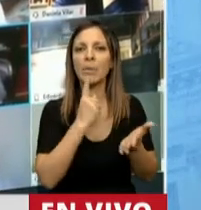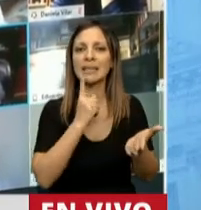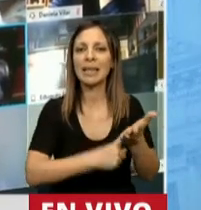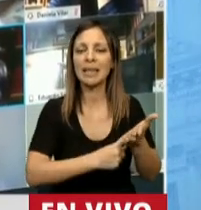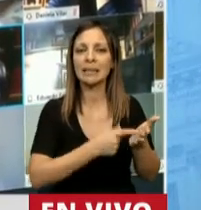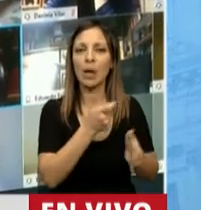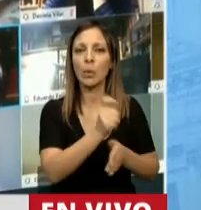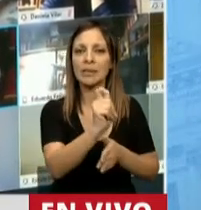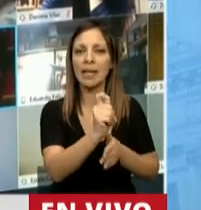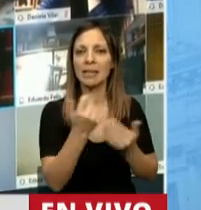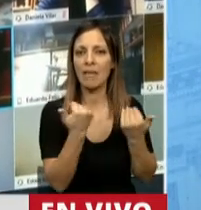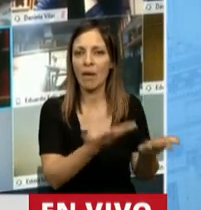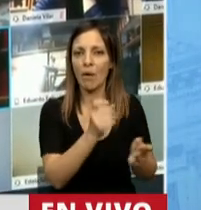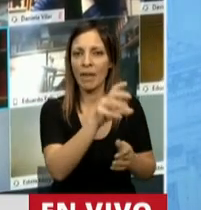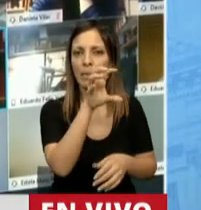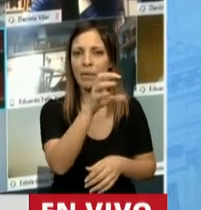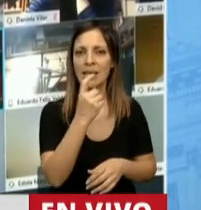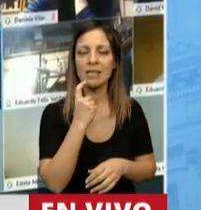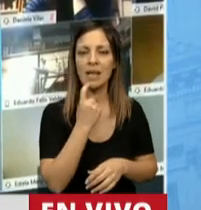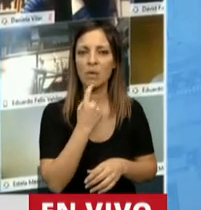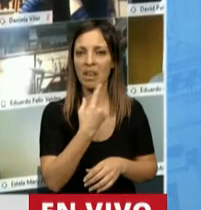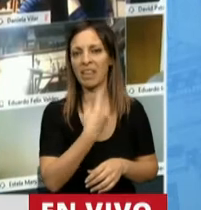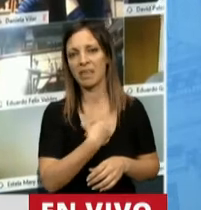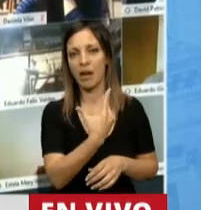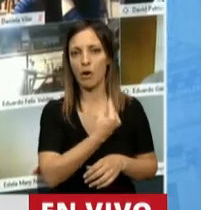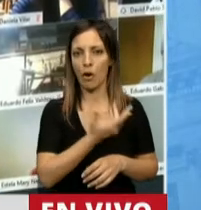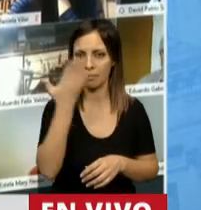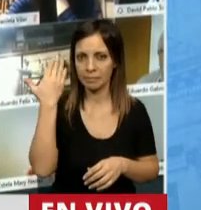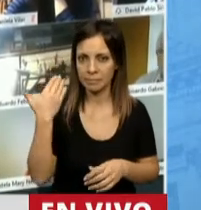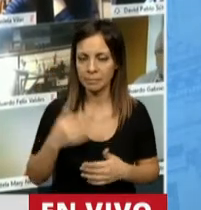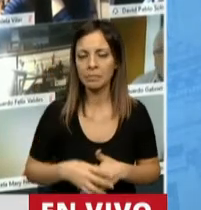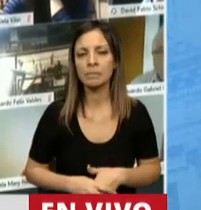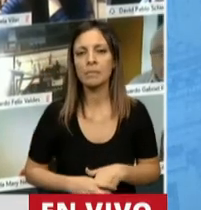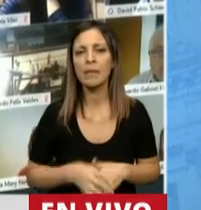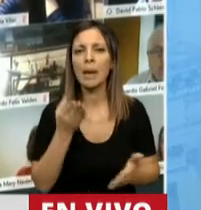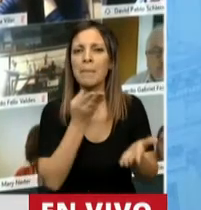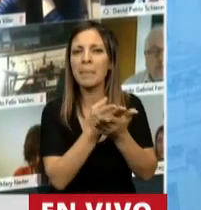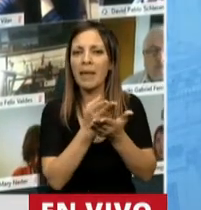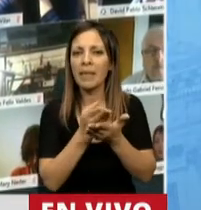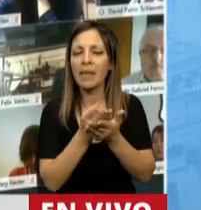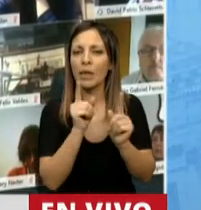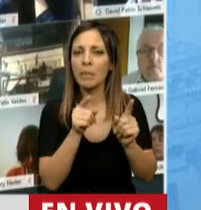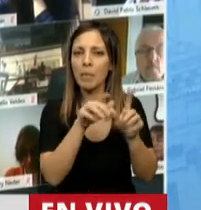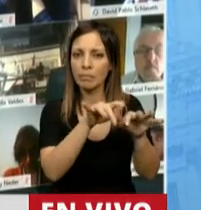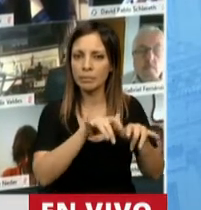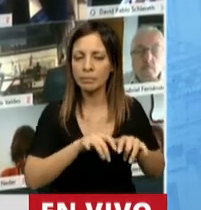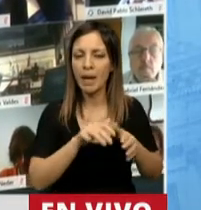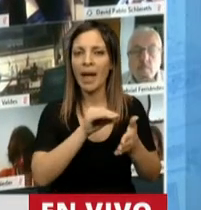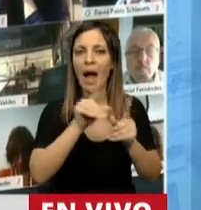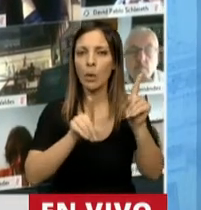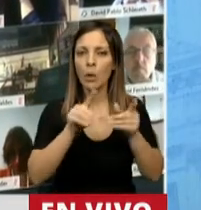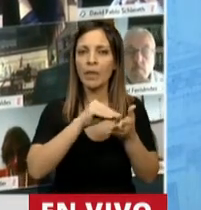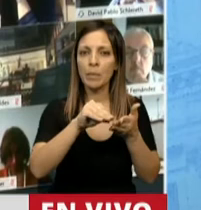firmes a su favor solicitud que han antecedido en su solicitud diputados en